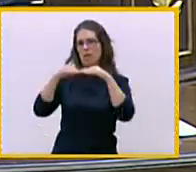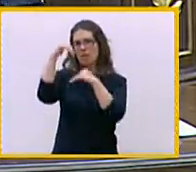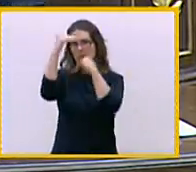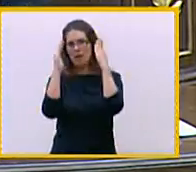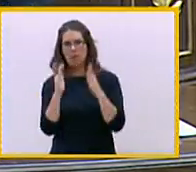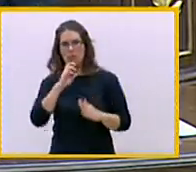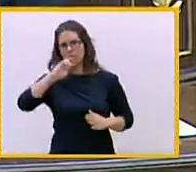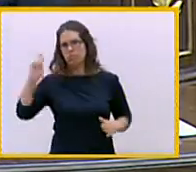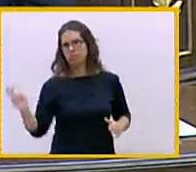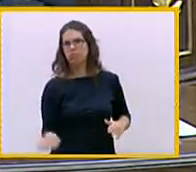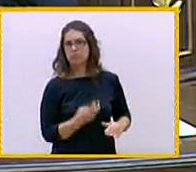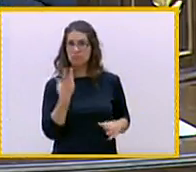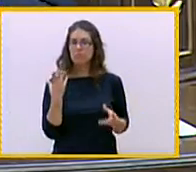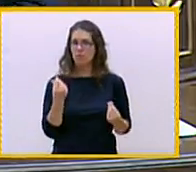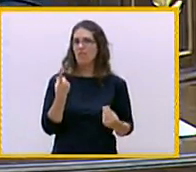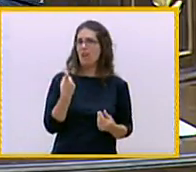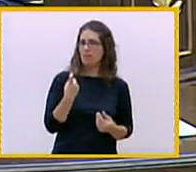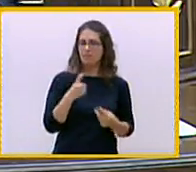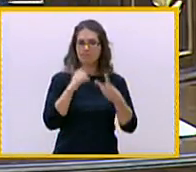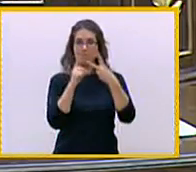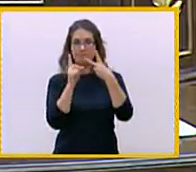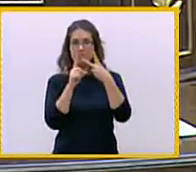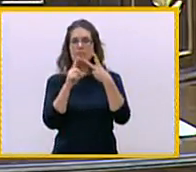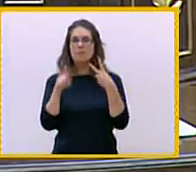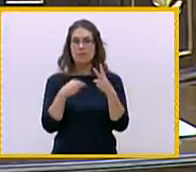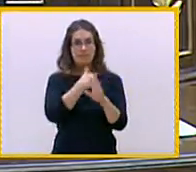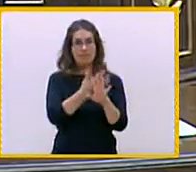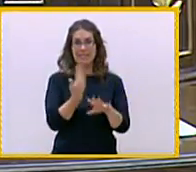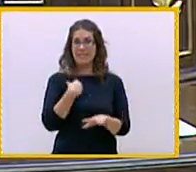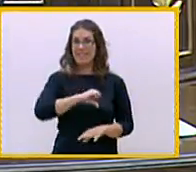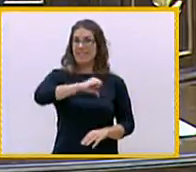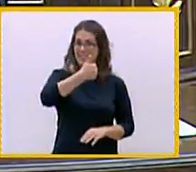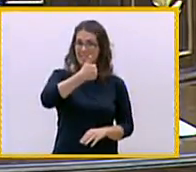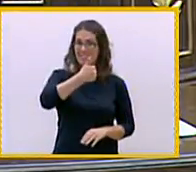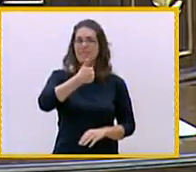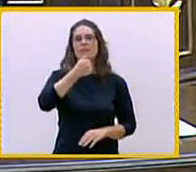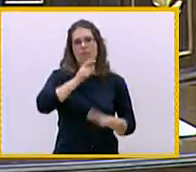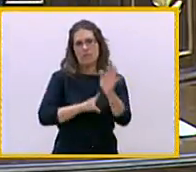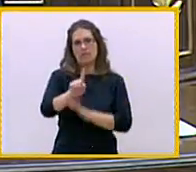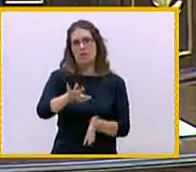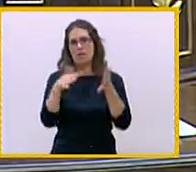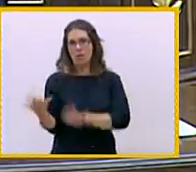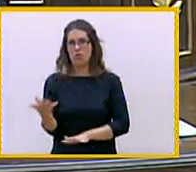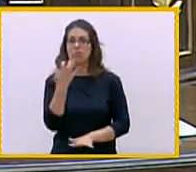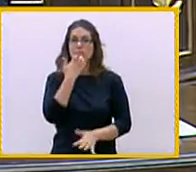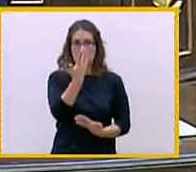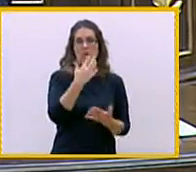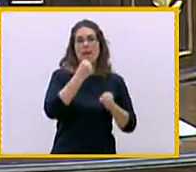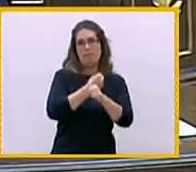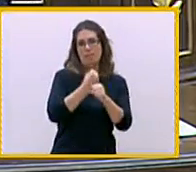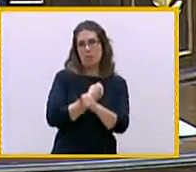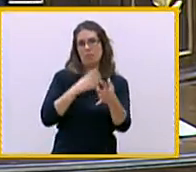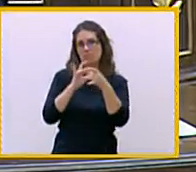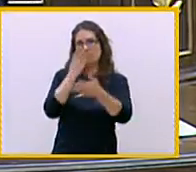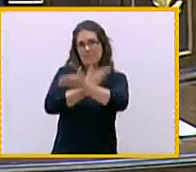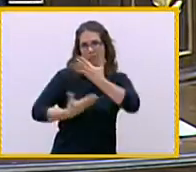En segundo lugar, desarrollar algunas de las ya aprobadas, como la de las políticas activas de empleo, en colaboración con comunidades autónomas